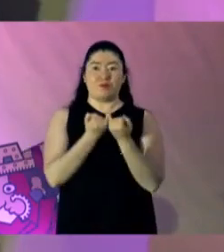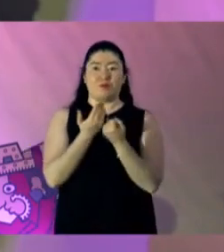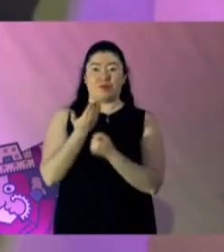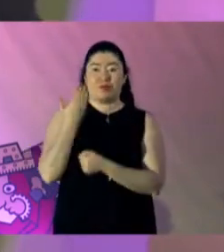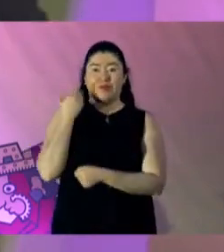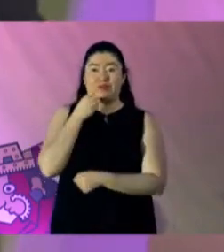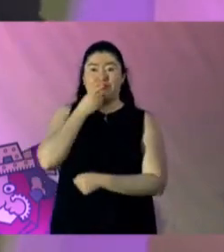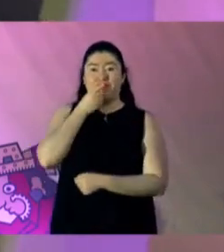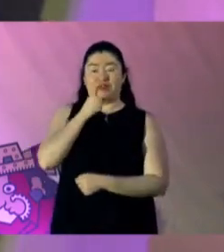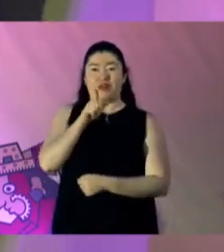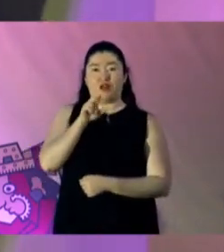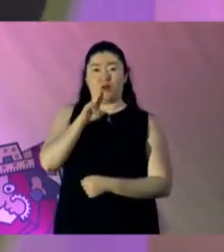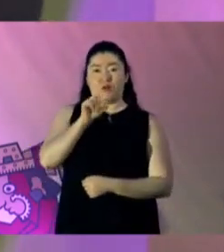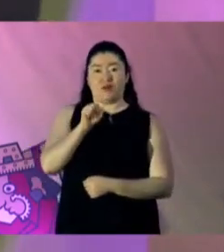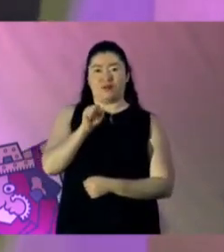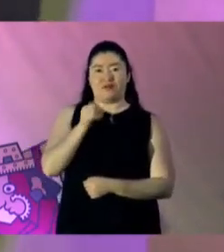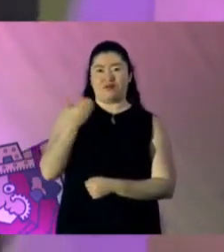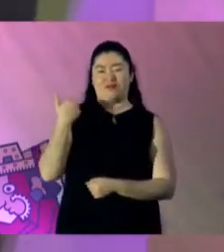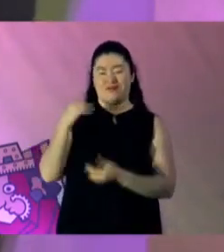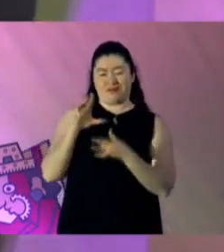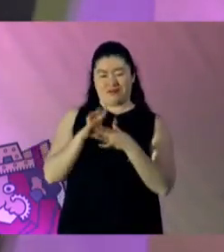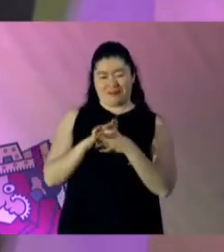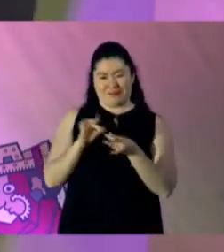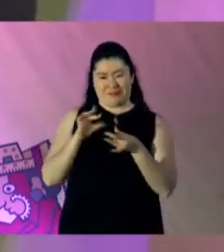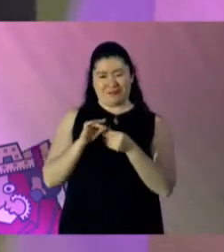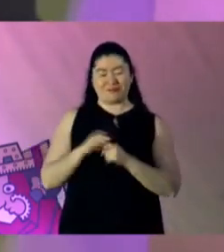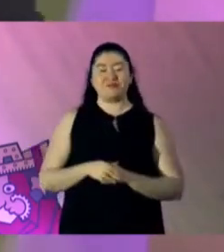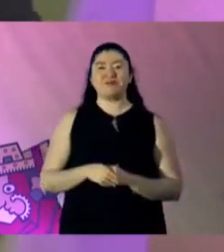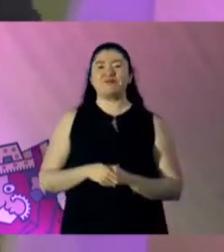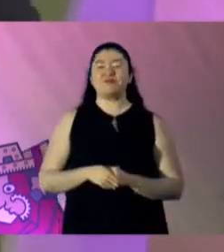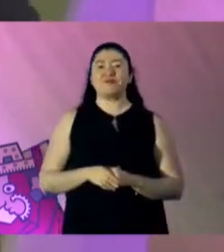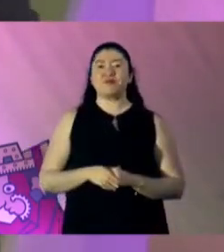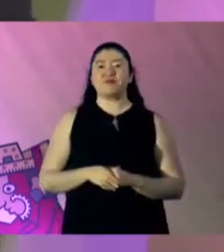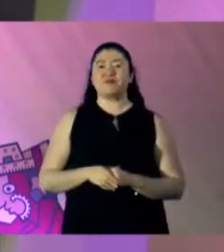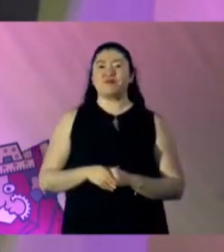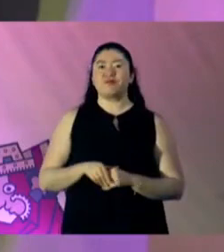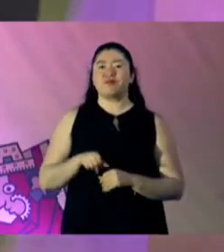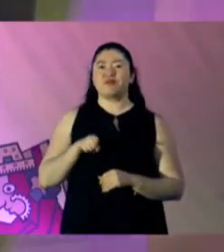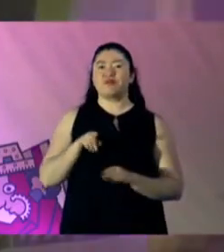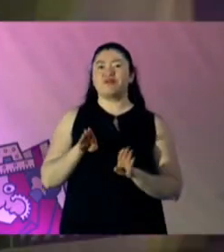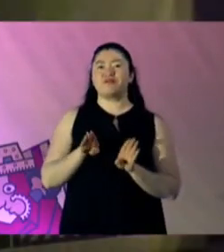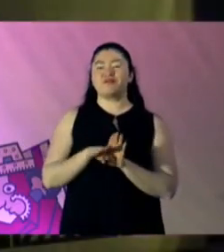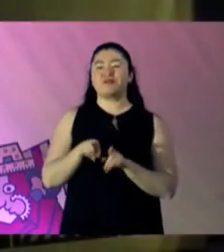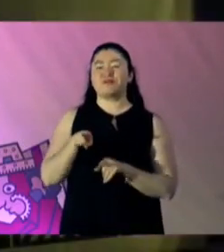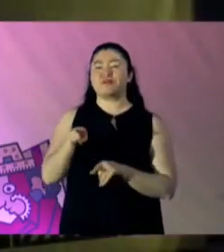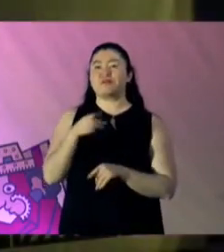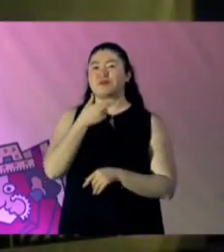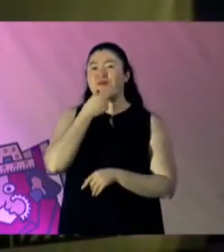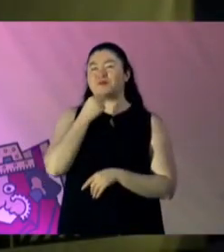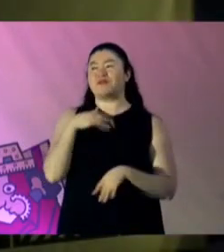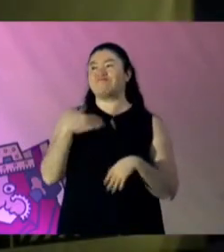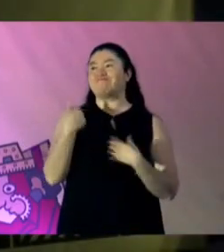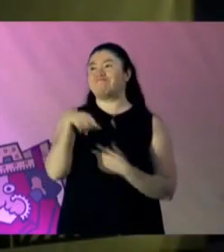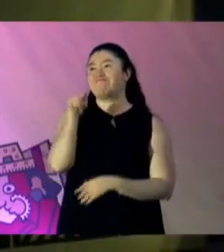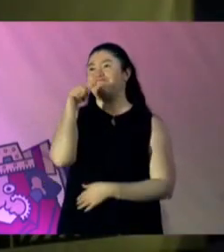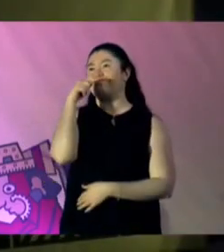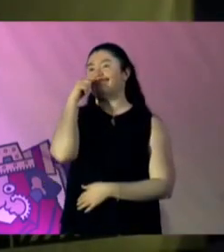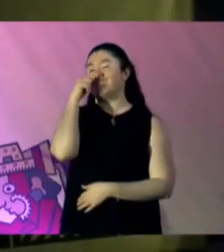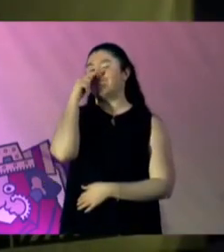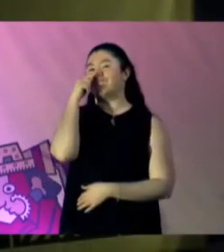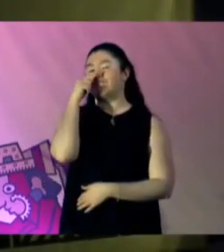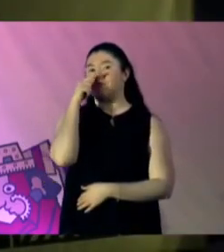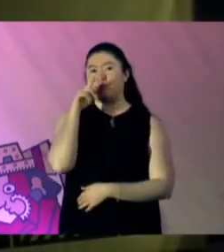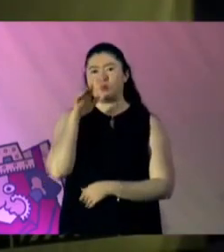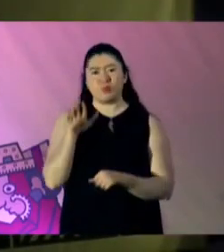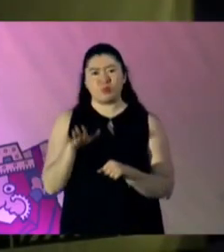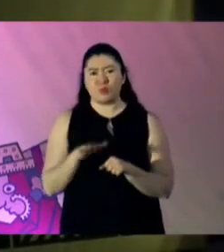tras bambalinas aquí abajito que él era un poquito presumido y con justa razón